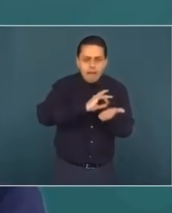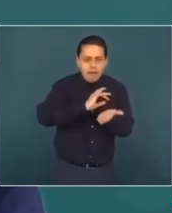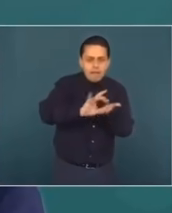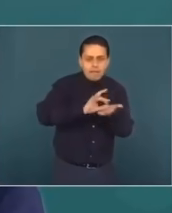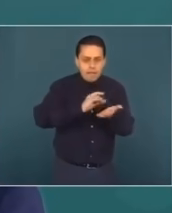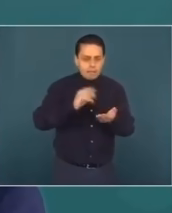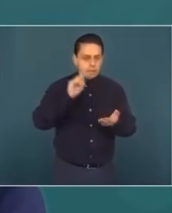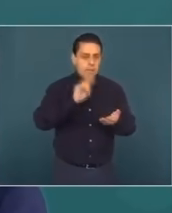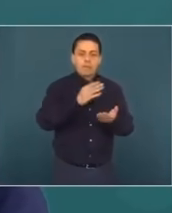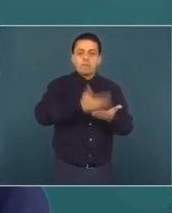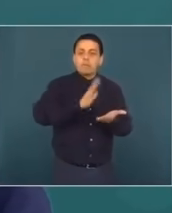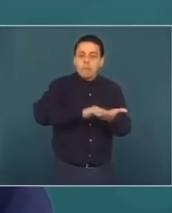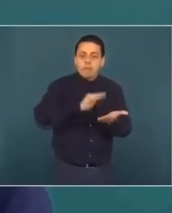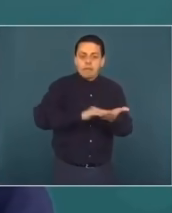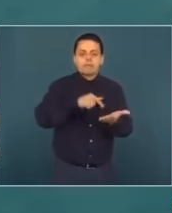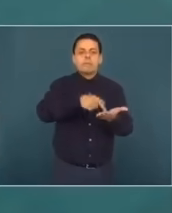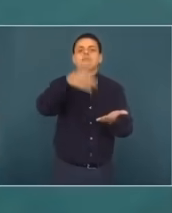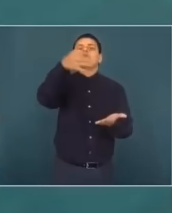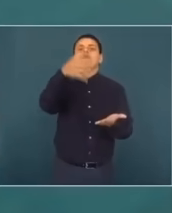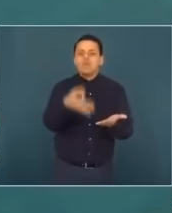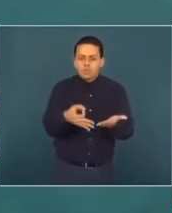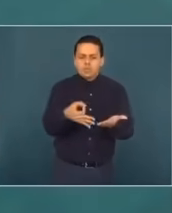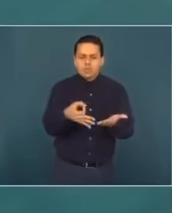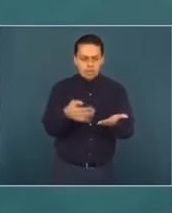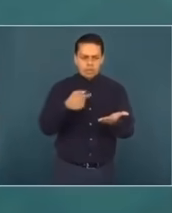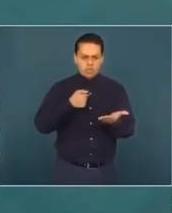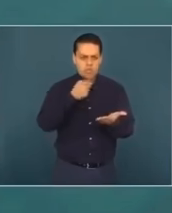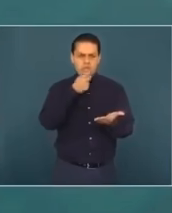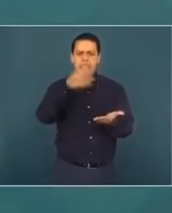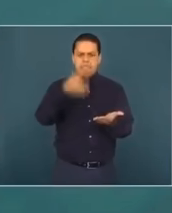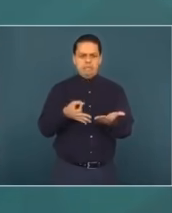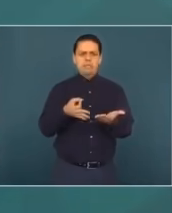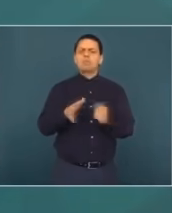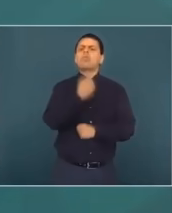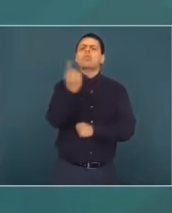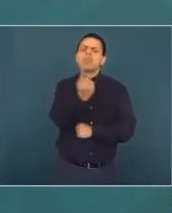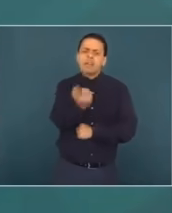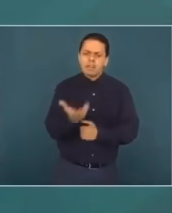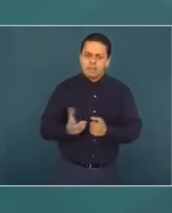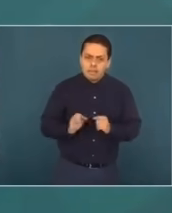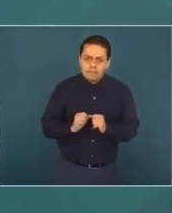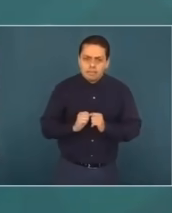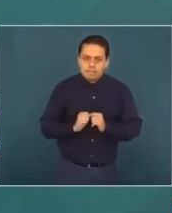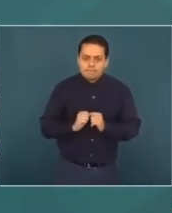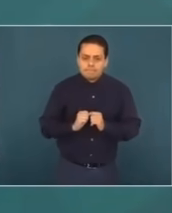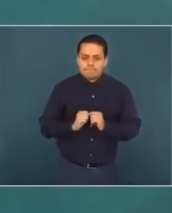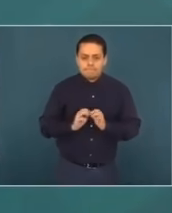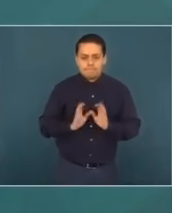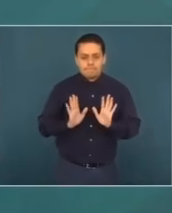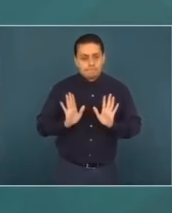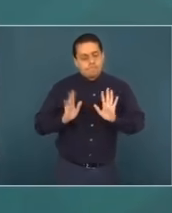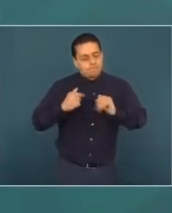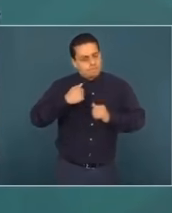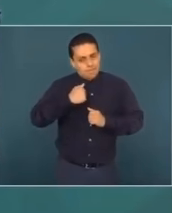¿Por qué digo que es auténtico? Porque, para no ser